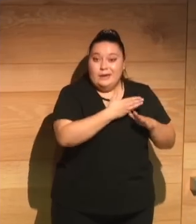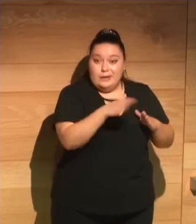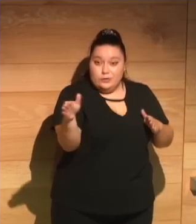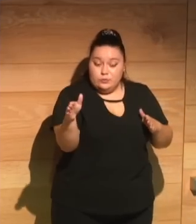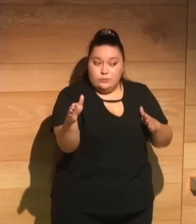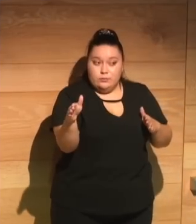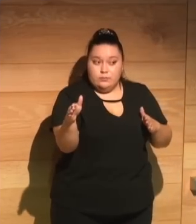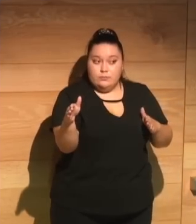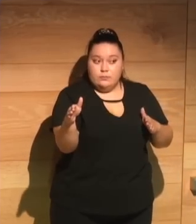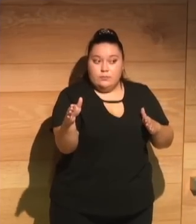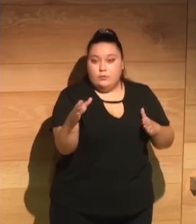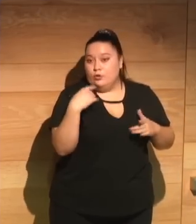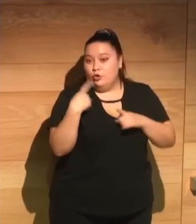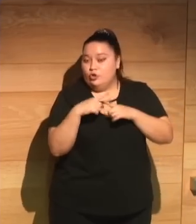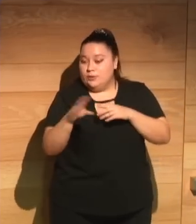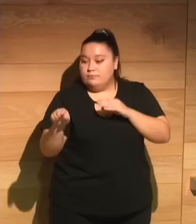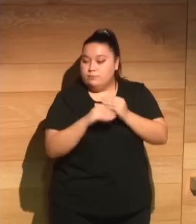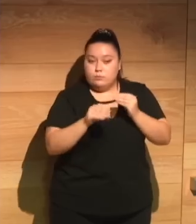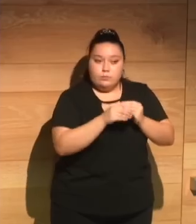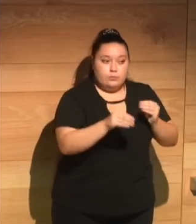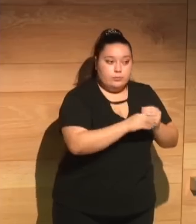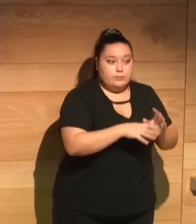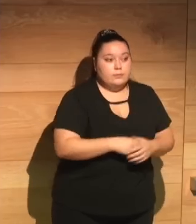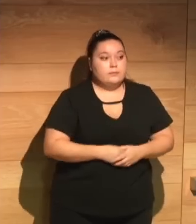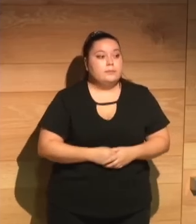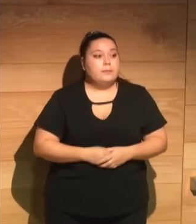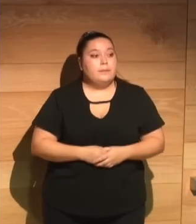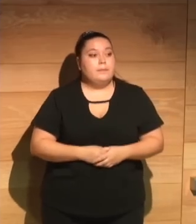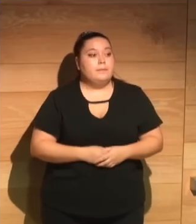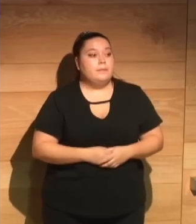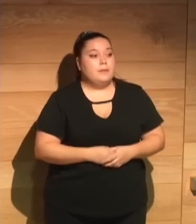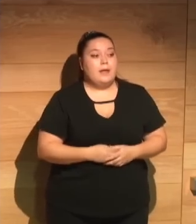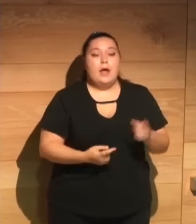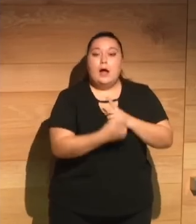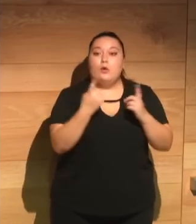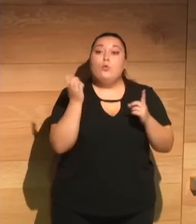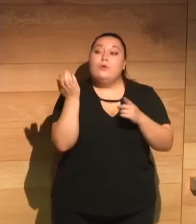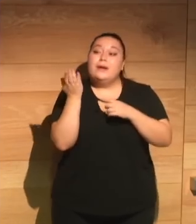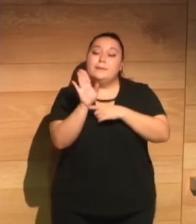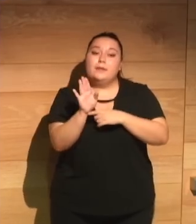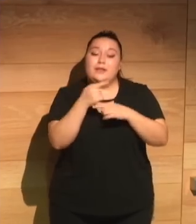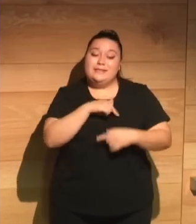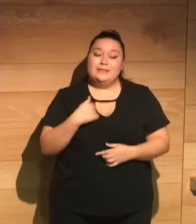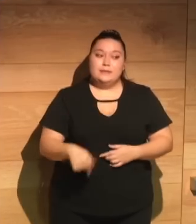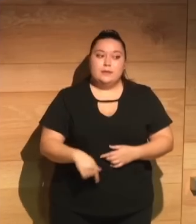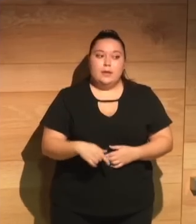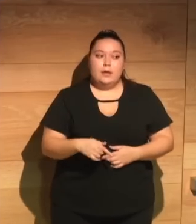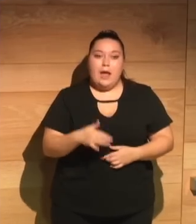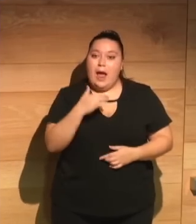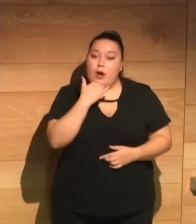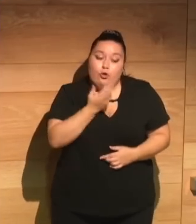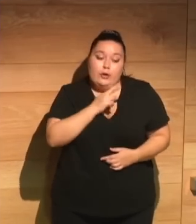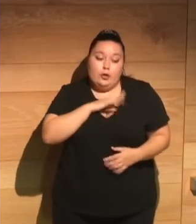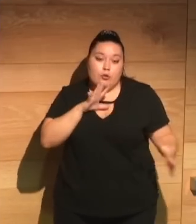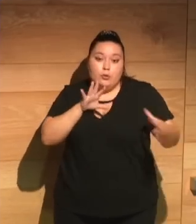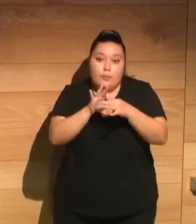después son añadidos. De hecho, algunas de las representaciones iniciales de estas sombras chinescas tenían propósito religioso,